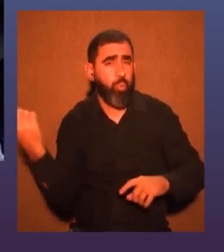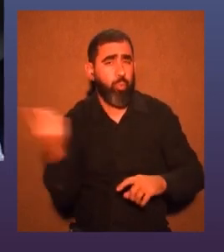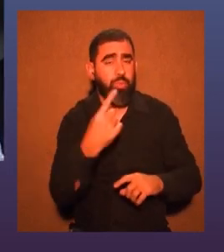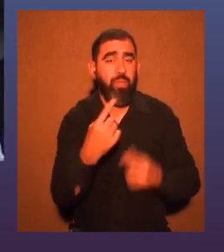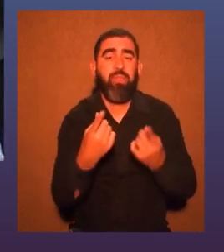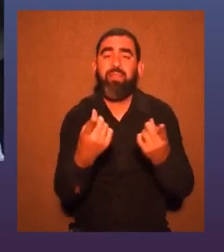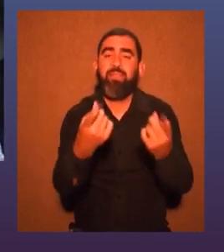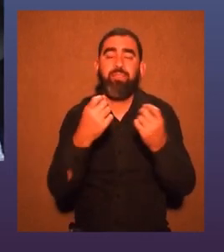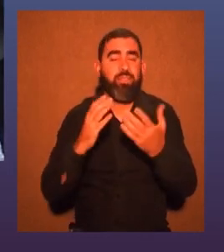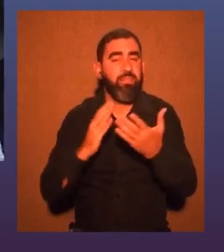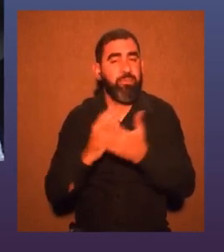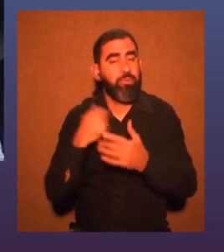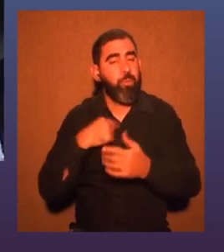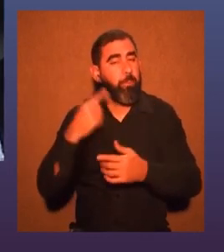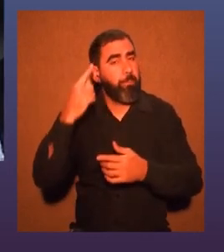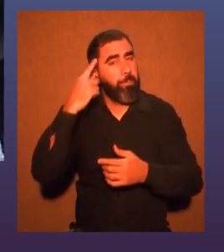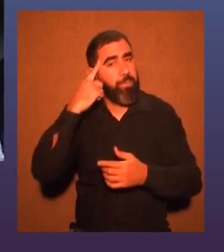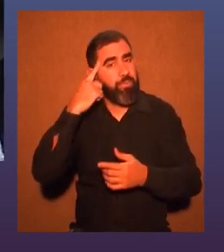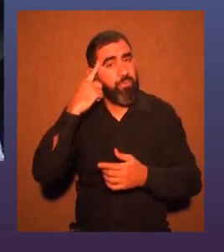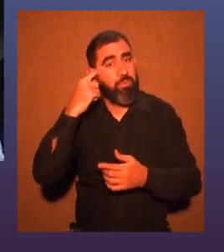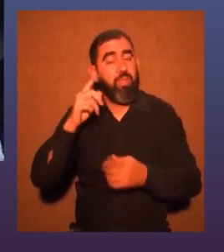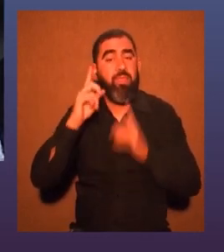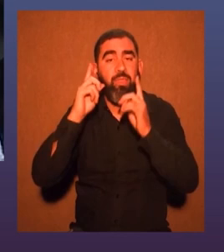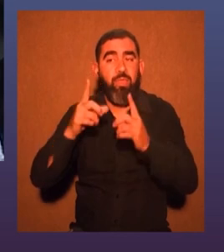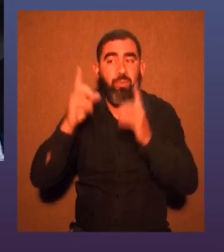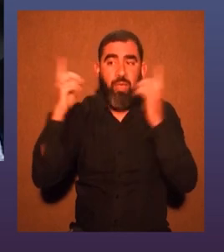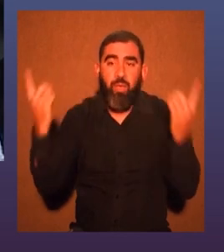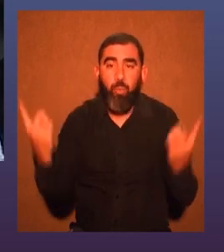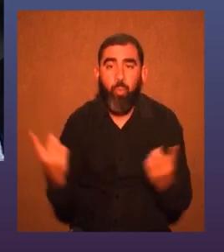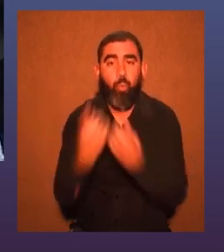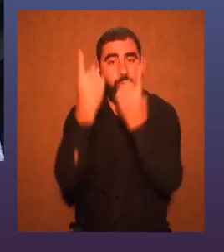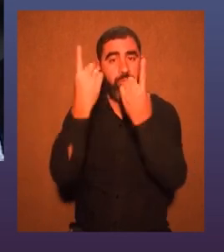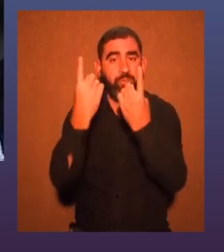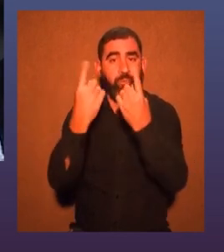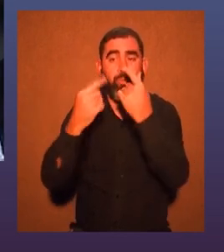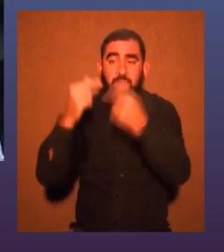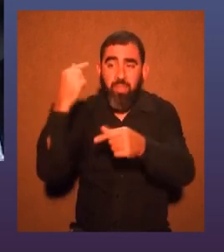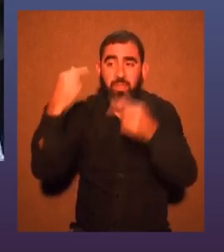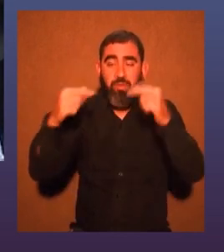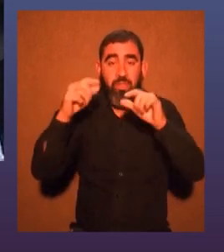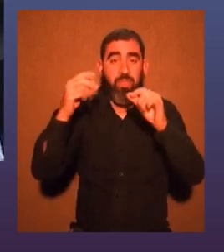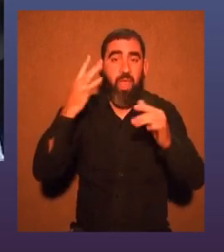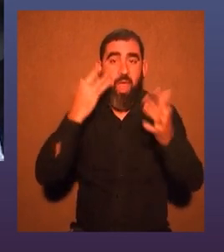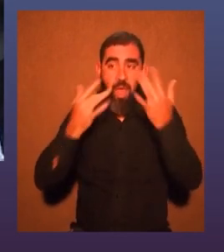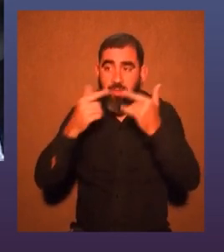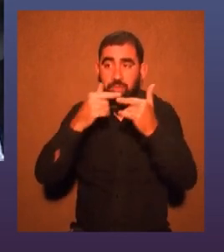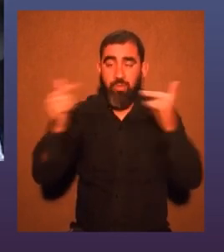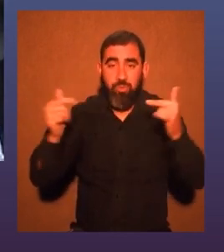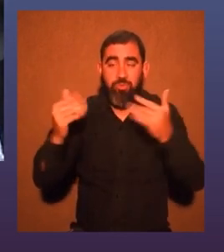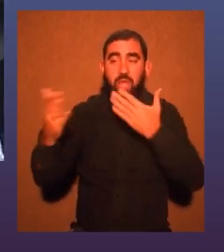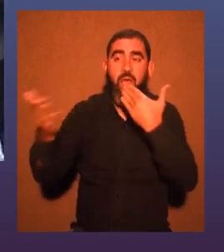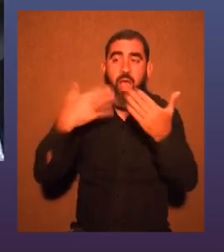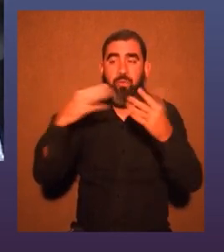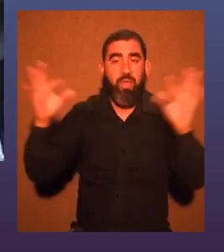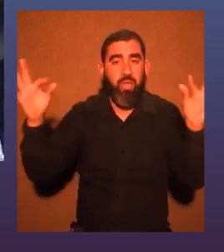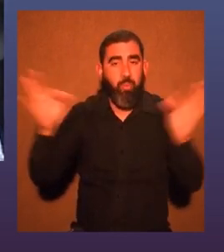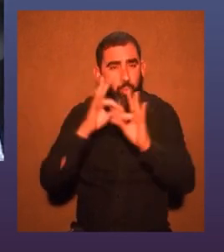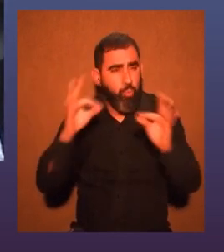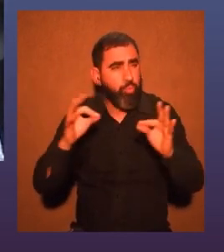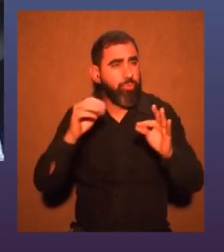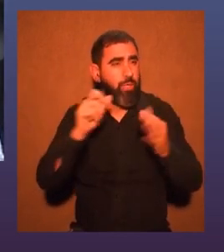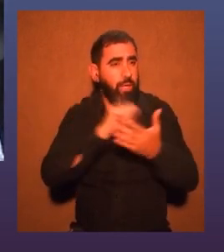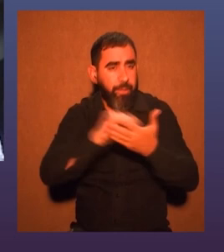la necesidad, siempre pienso en esto, ¿no? De que tenemos de encontrarnos desde las diferentes disciplinas, conversar, compartir los